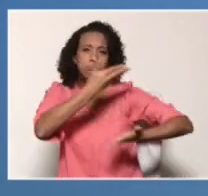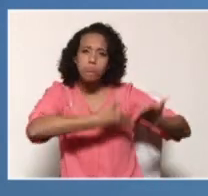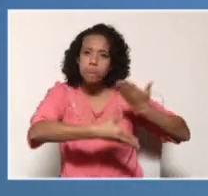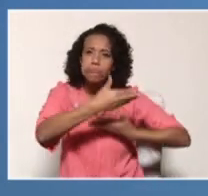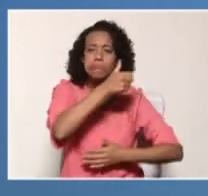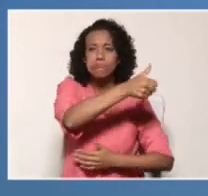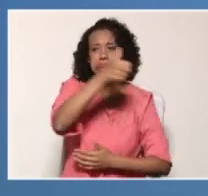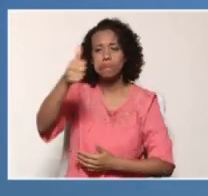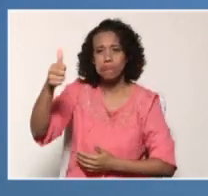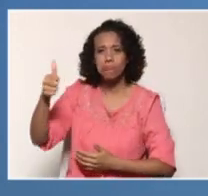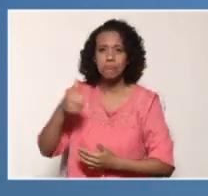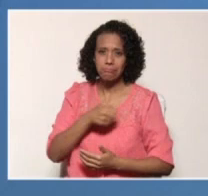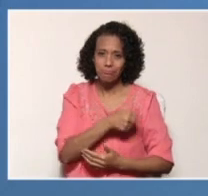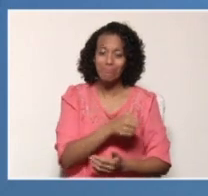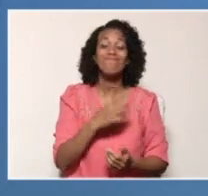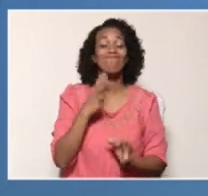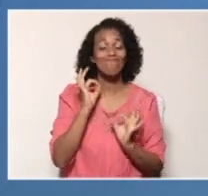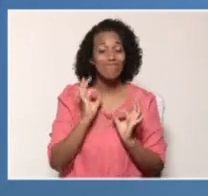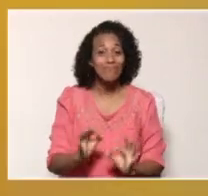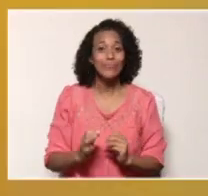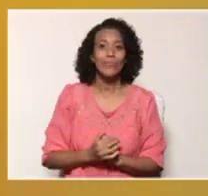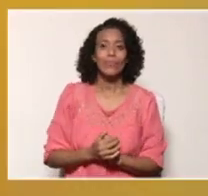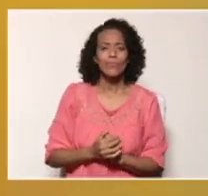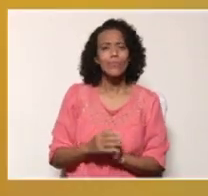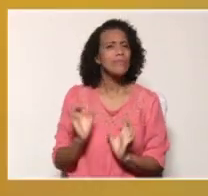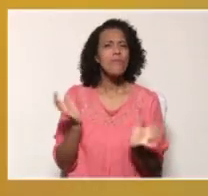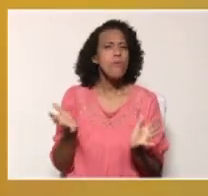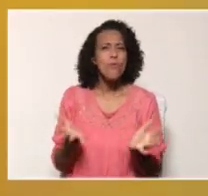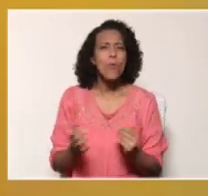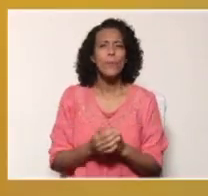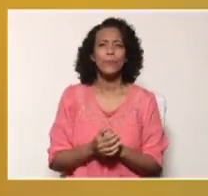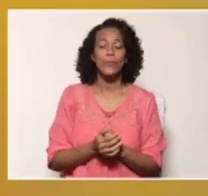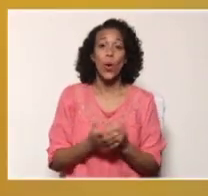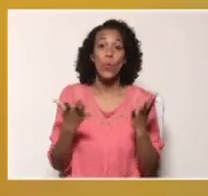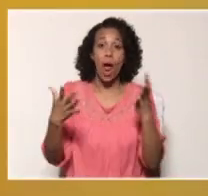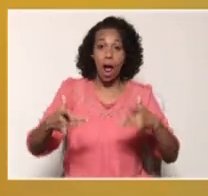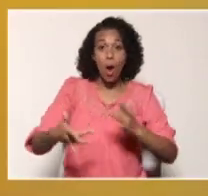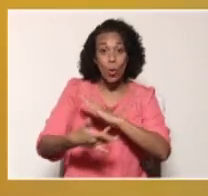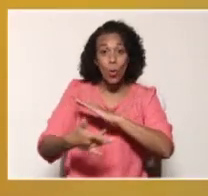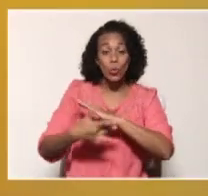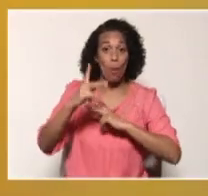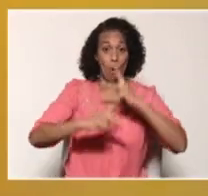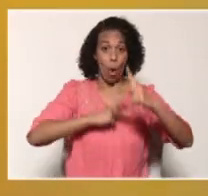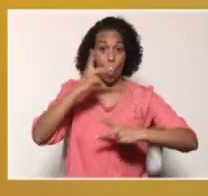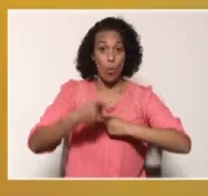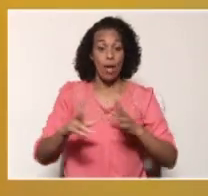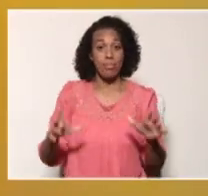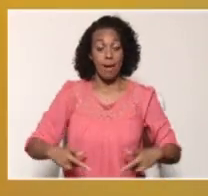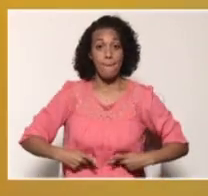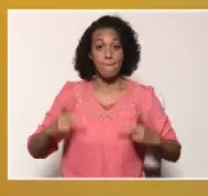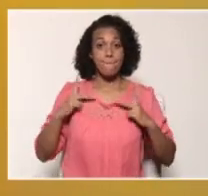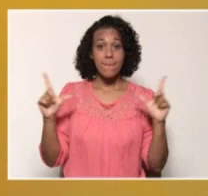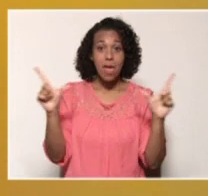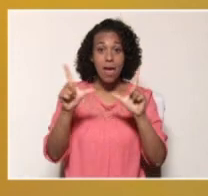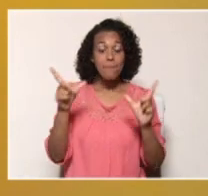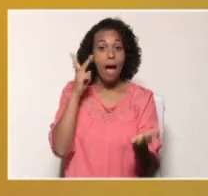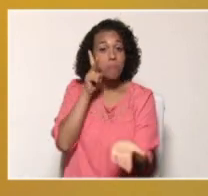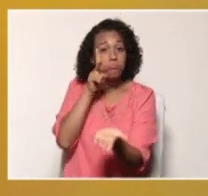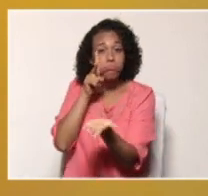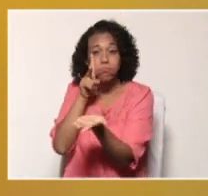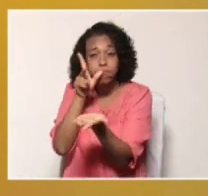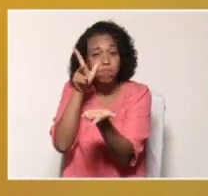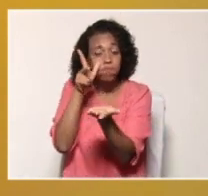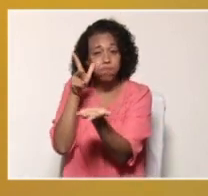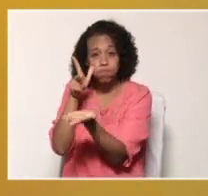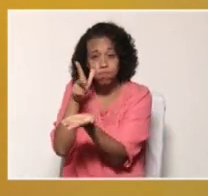en cada una de las familias. Así como está el equipo técnico y de producción de Vive TV, que desde acá, desde el